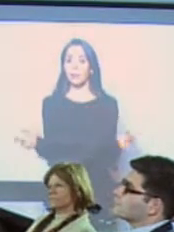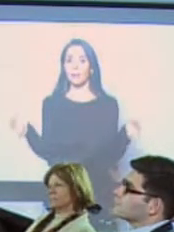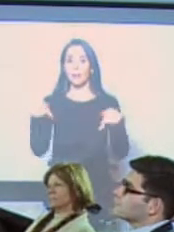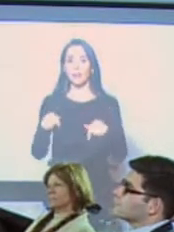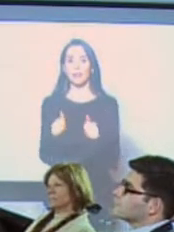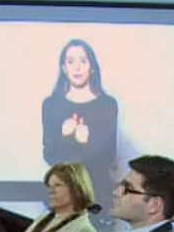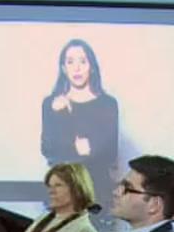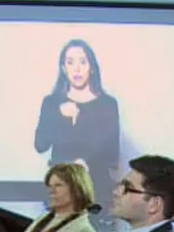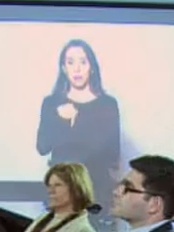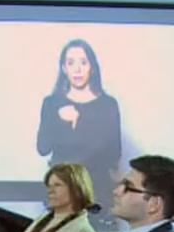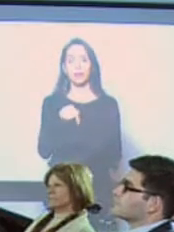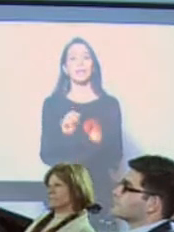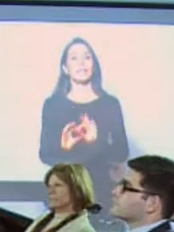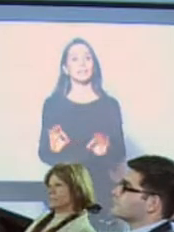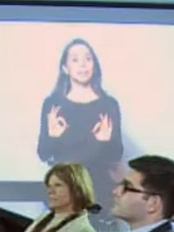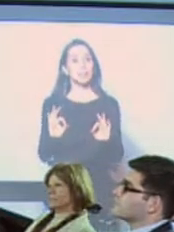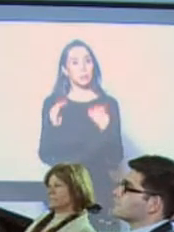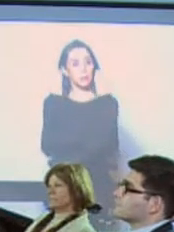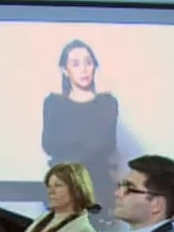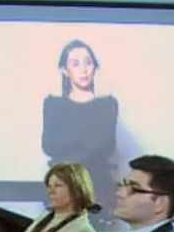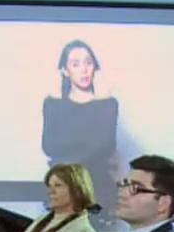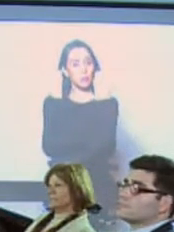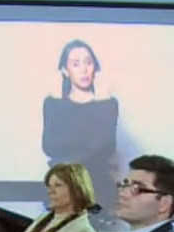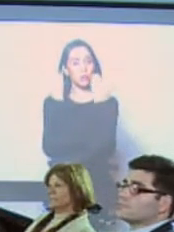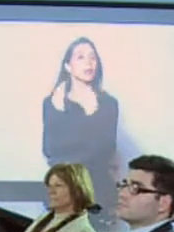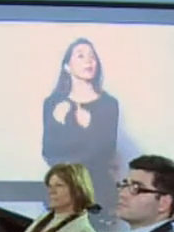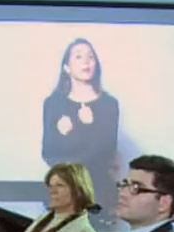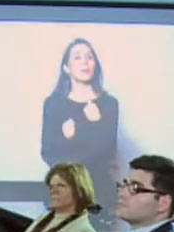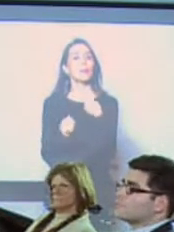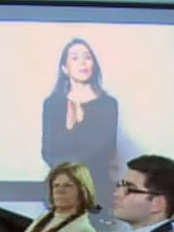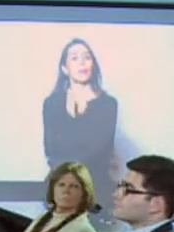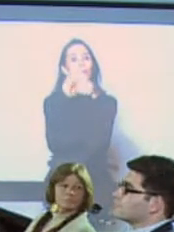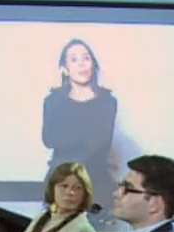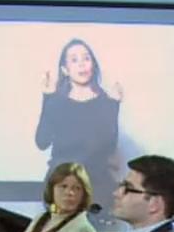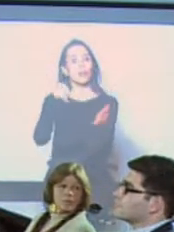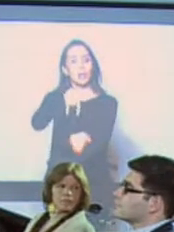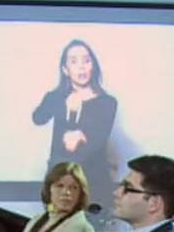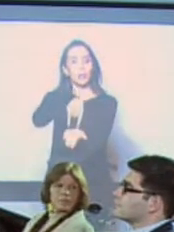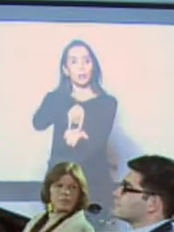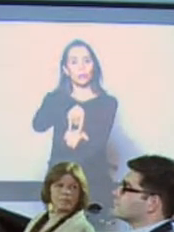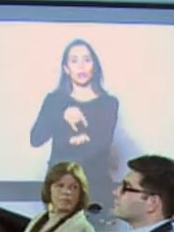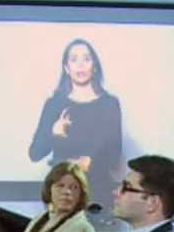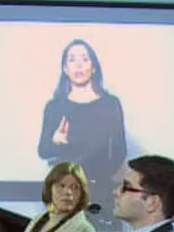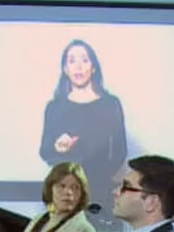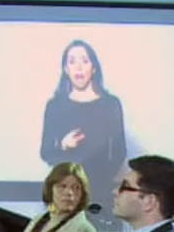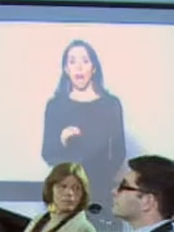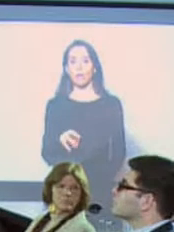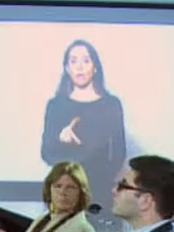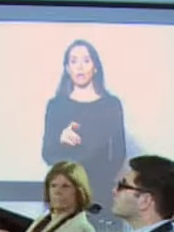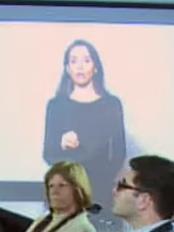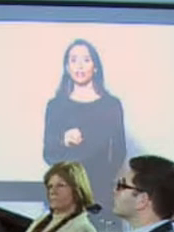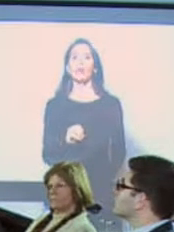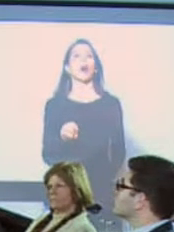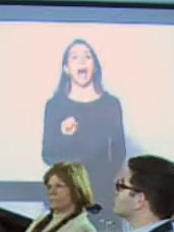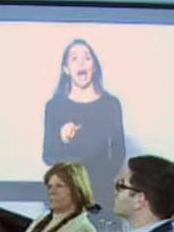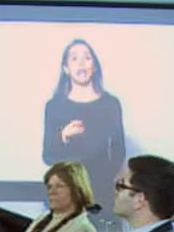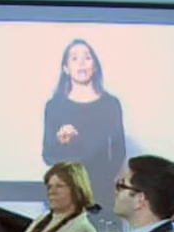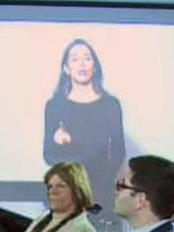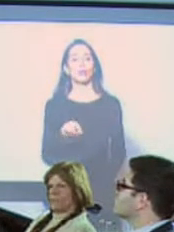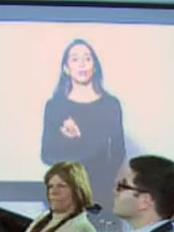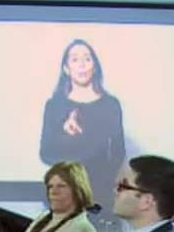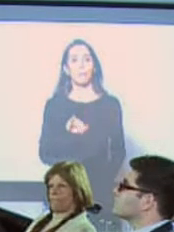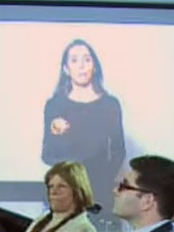hoy. Especialmente un saludo al director de la Biblioteca del Congreso Nacional, don Alfonso Pérez. La